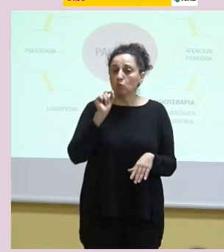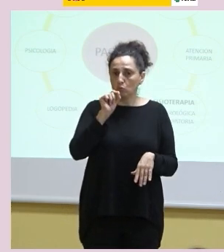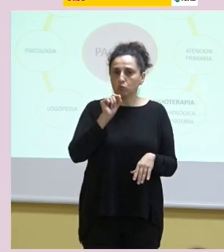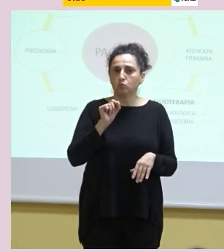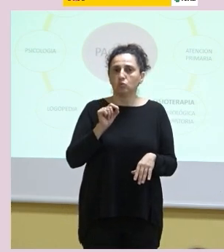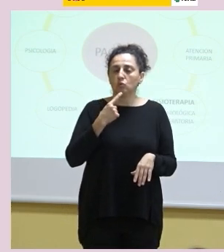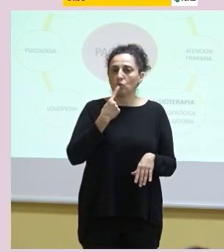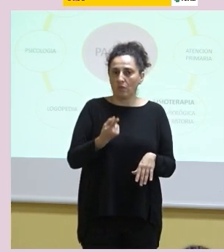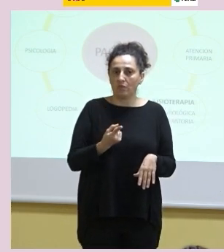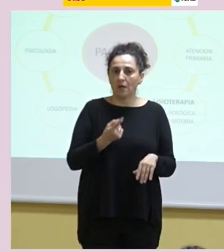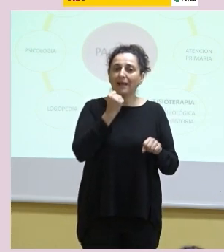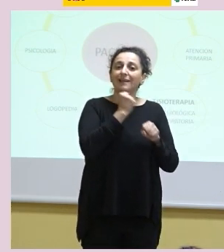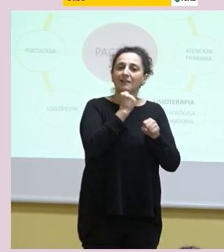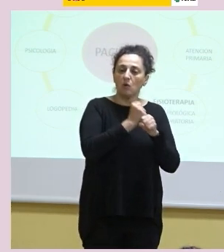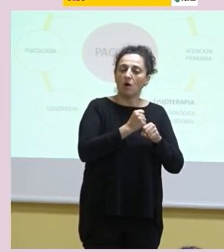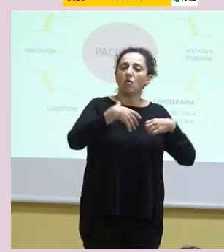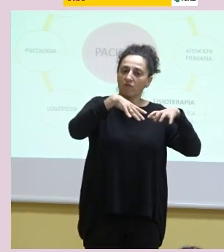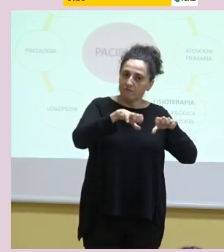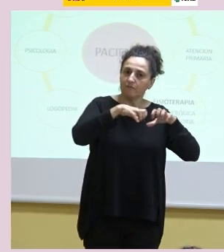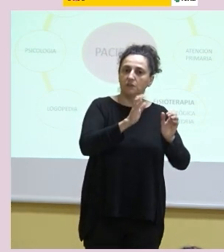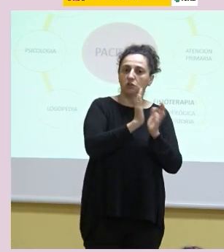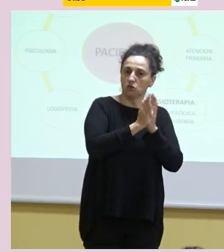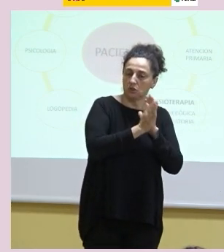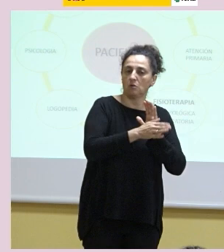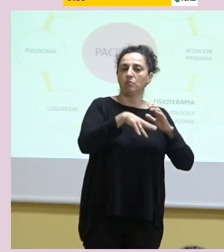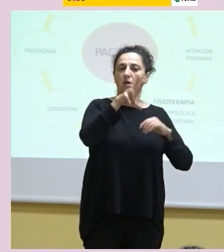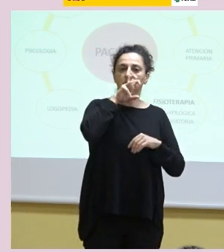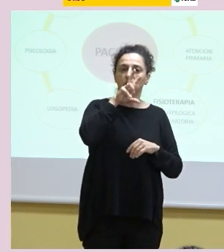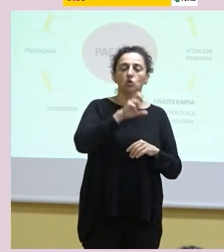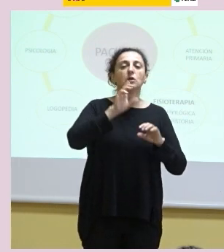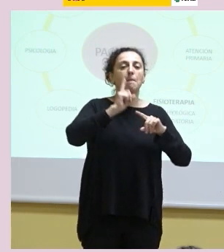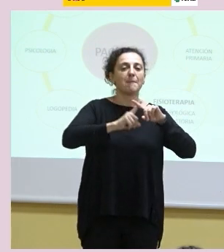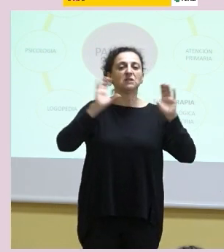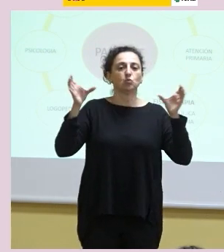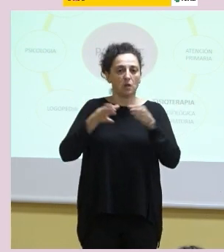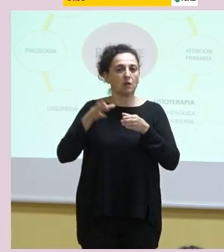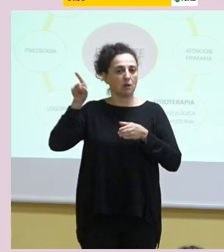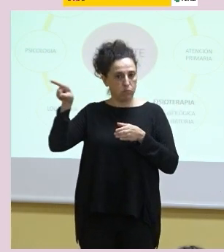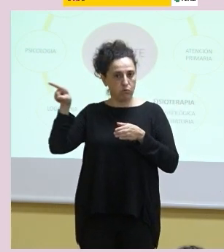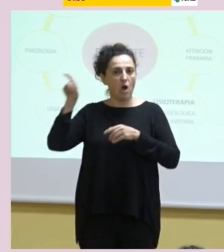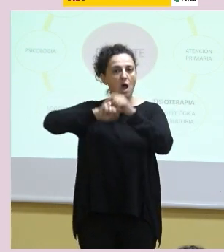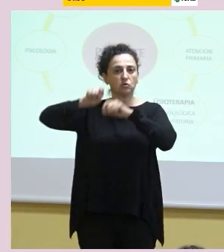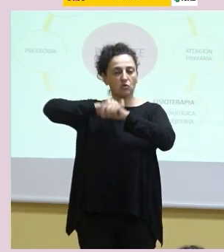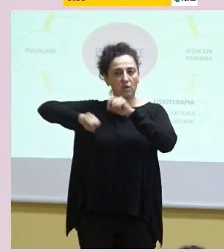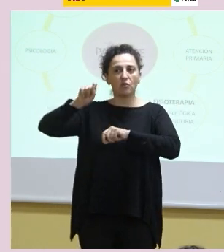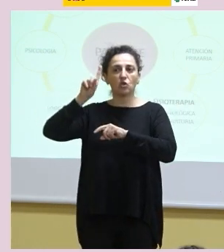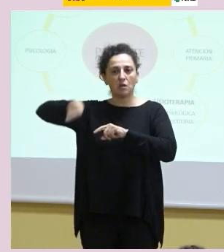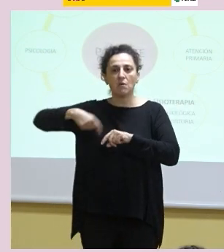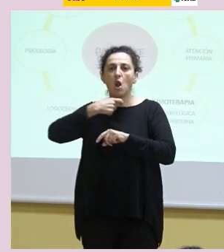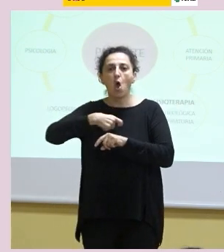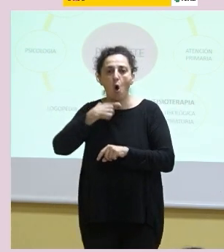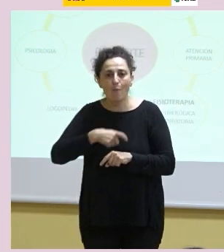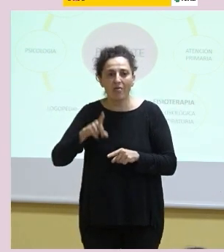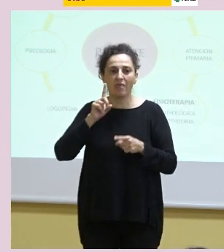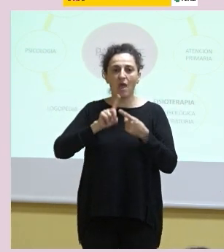solo esto es debido al trabajo de fisioterapia respiratoria, evidentemente hay un equipo detrás. En la asociación sé que hay trabajo de logopedia, sé que hay